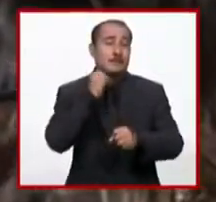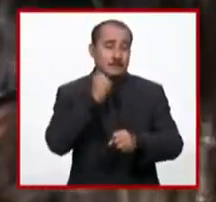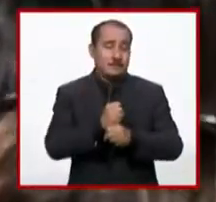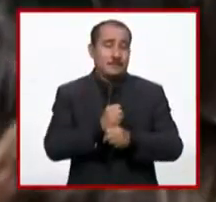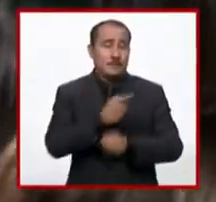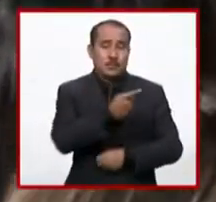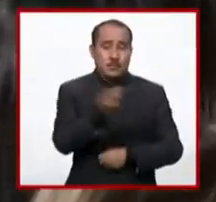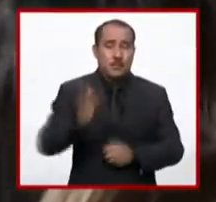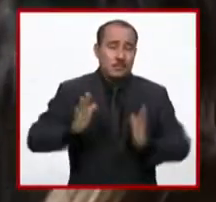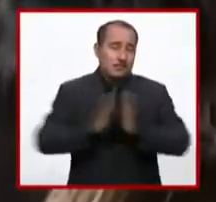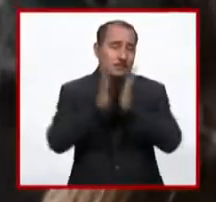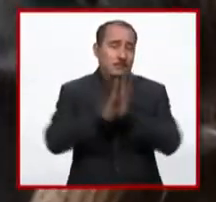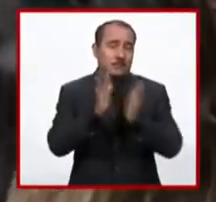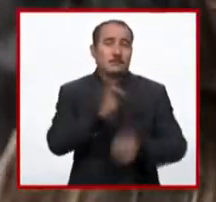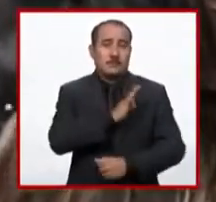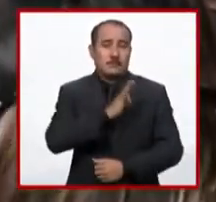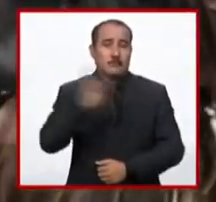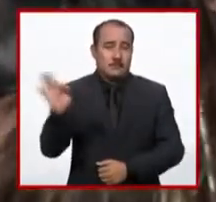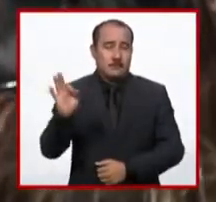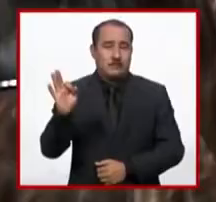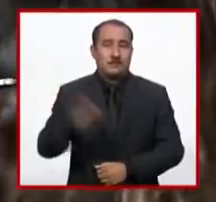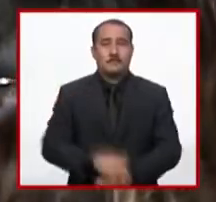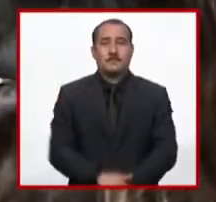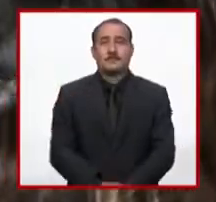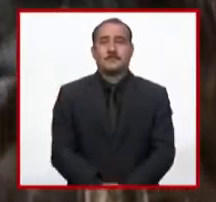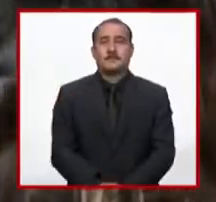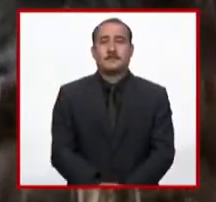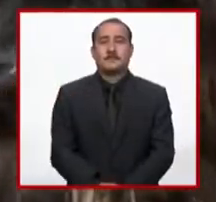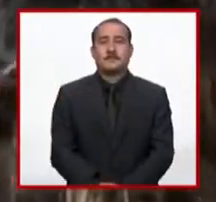ser partícipe. Así es que vamos a escuchar el audio original.